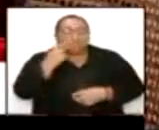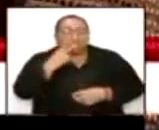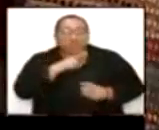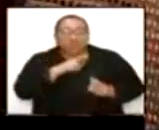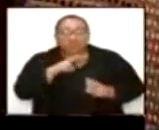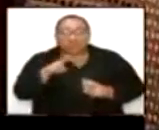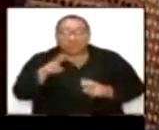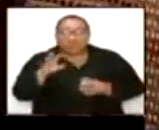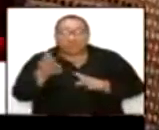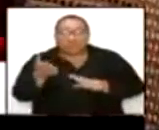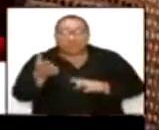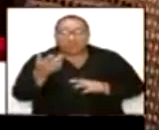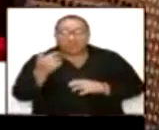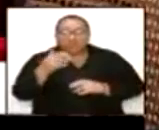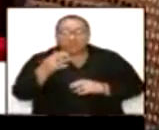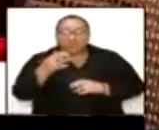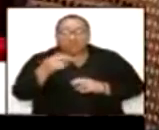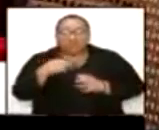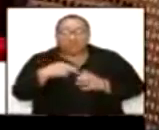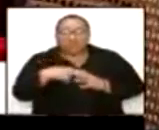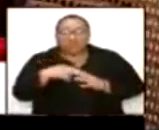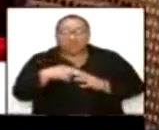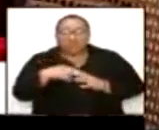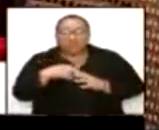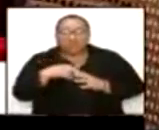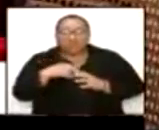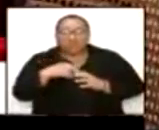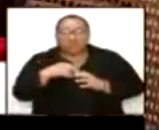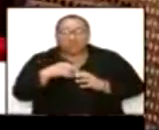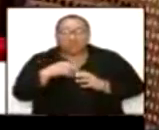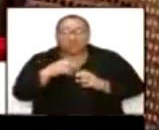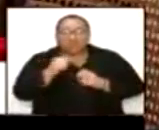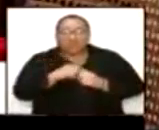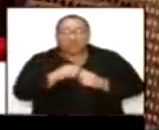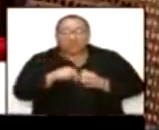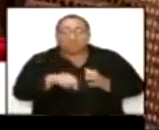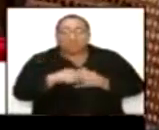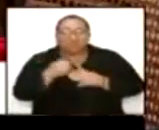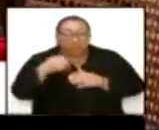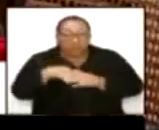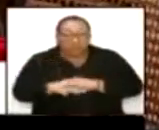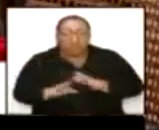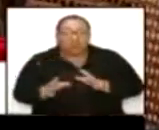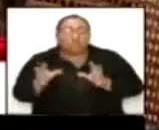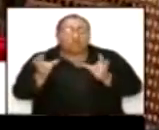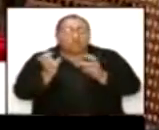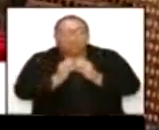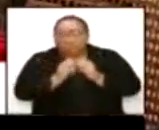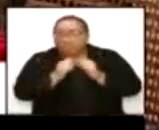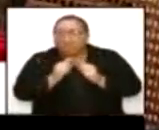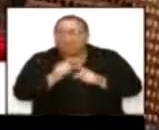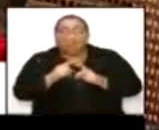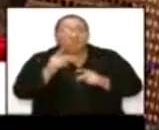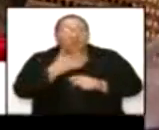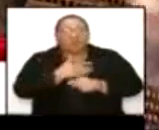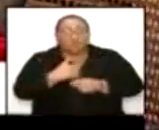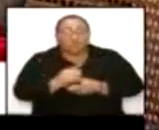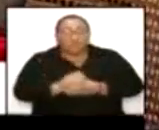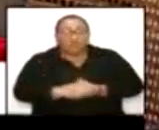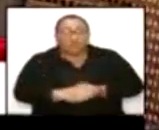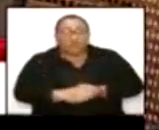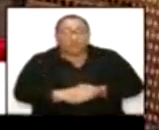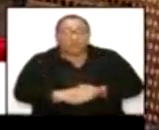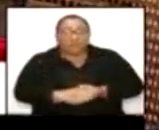han muerto habiéndose practicado el aborto. Eso no dicen. Eso lo guardan, lo esconden. Presidente,